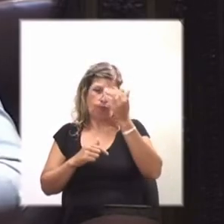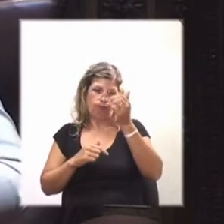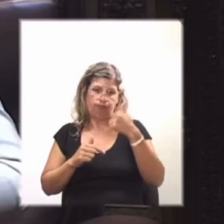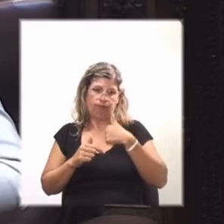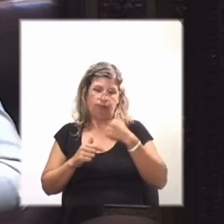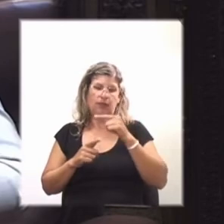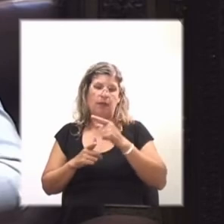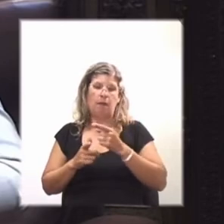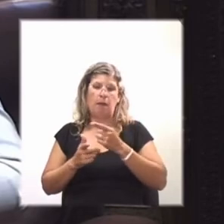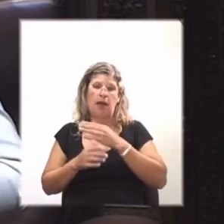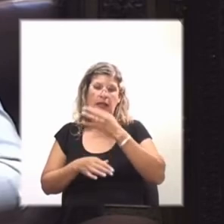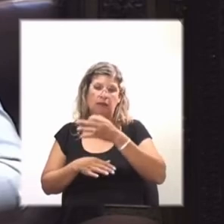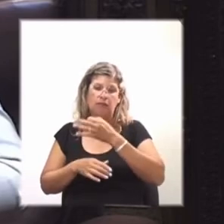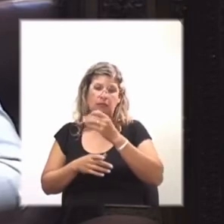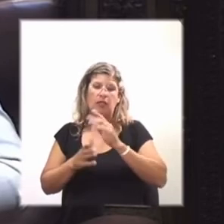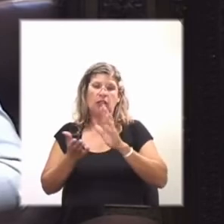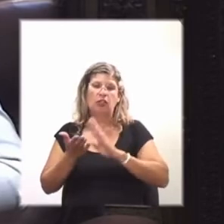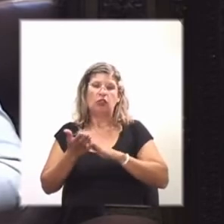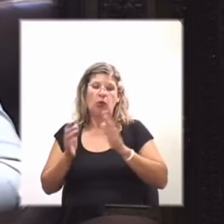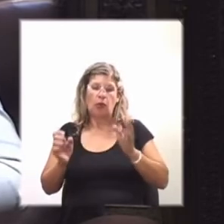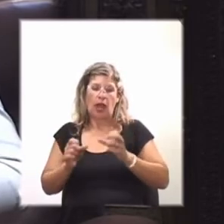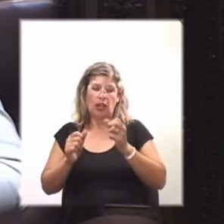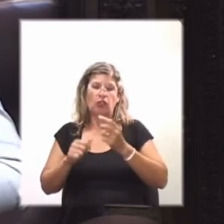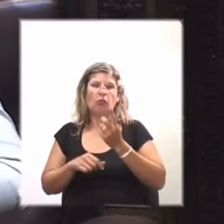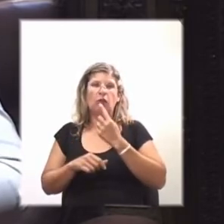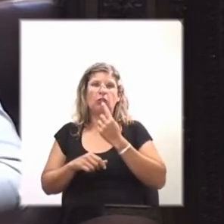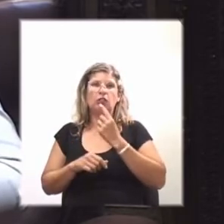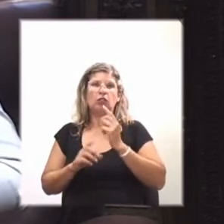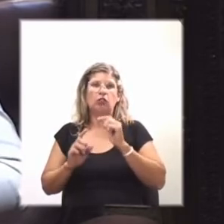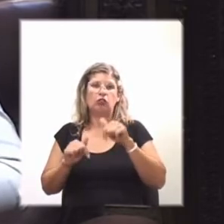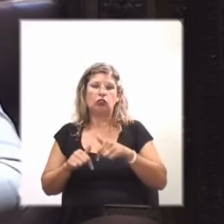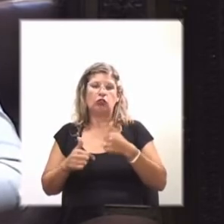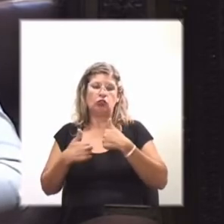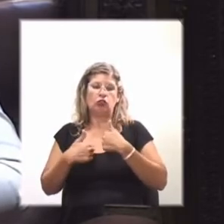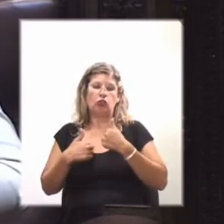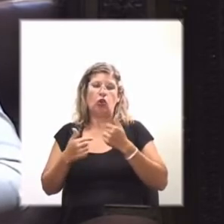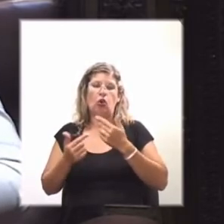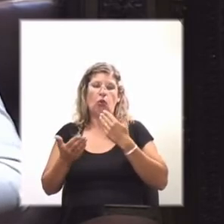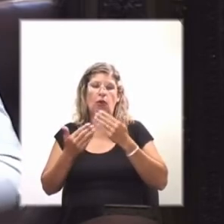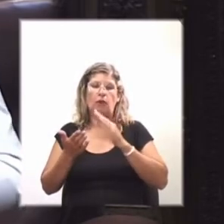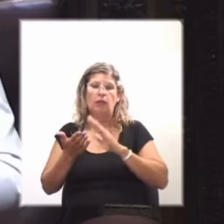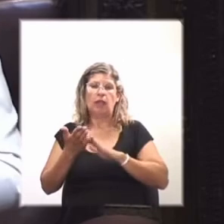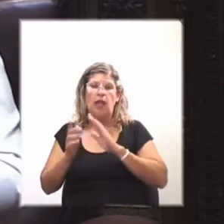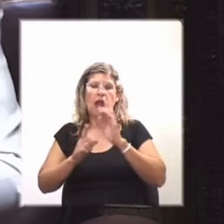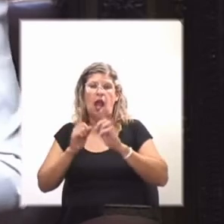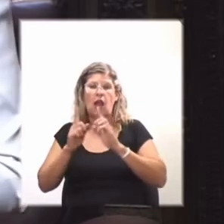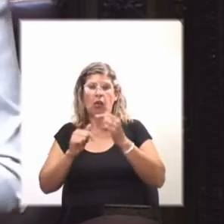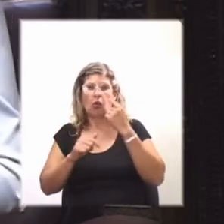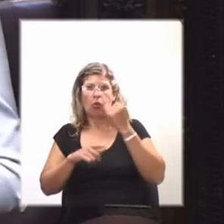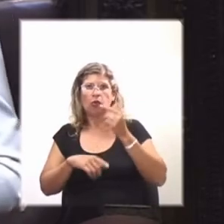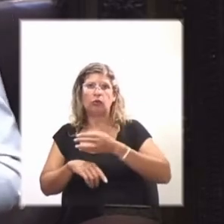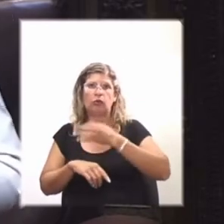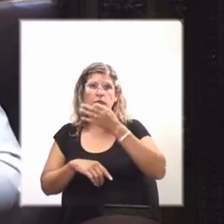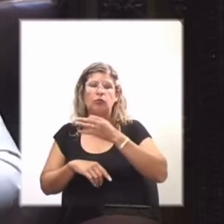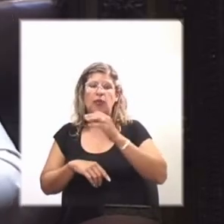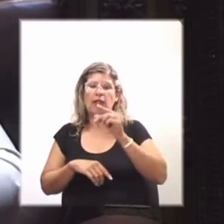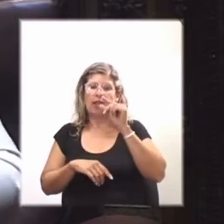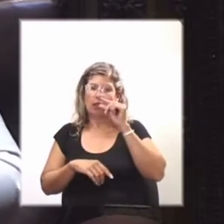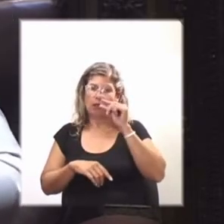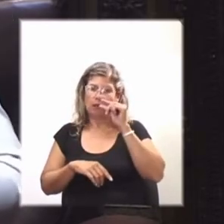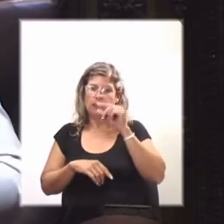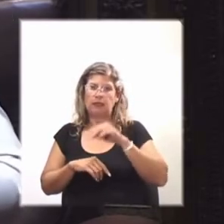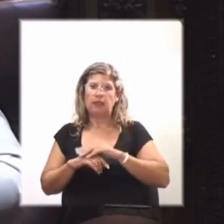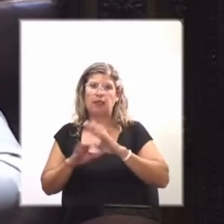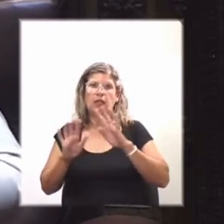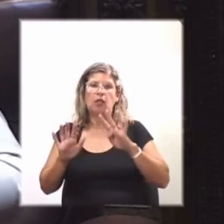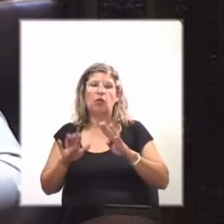nuestra consideración acerca de los hechos políticos, yo me voy a referir a algunos pasajes del discurso del general Seregni el 9